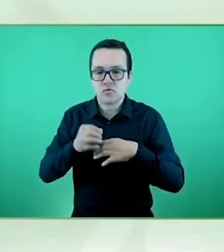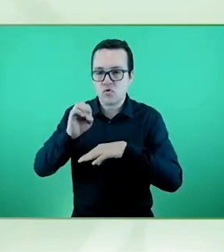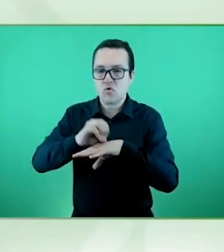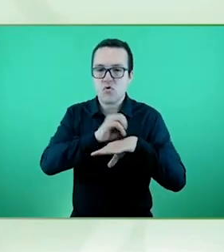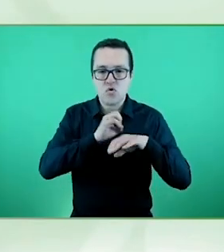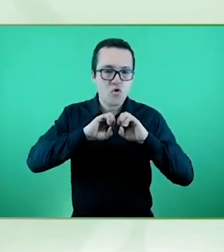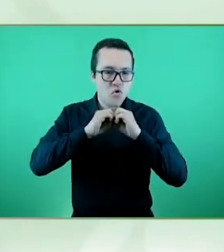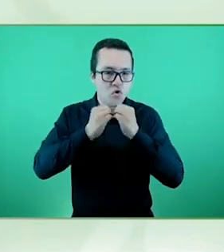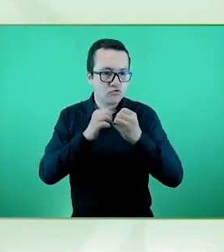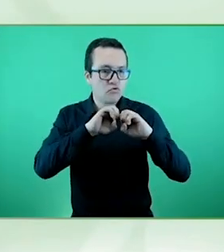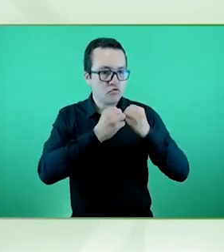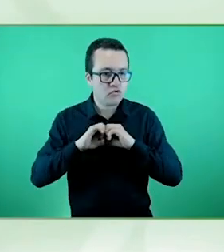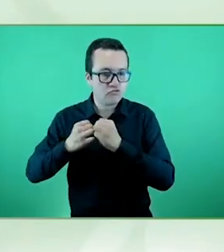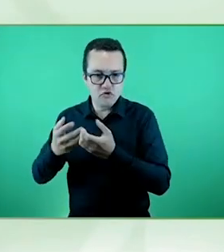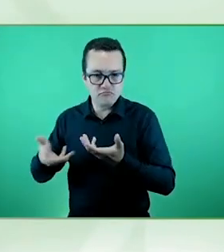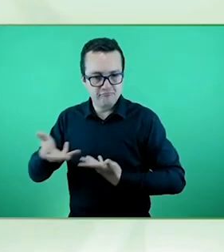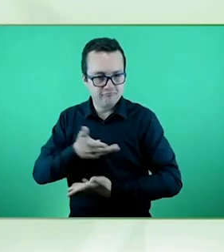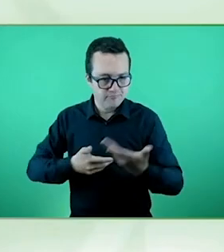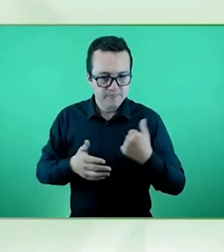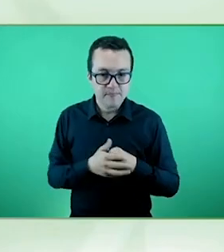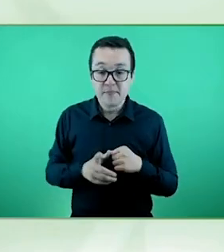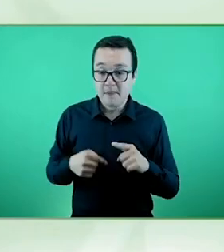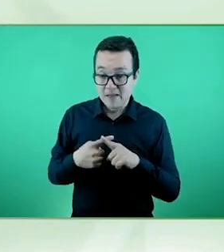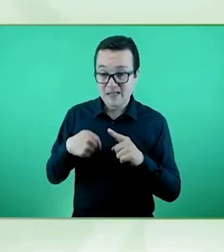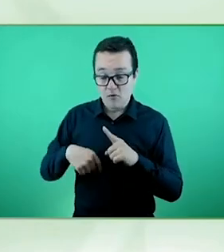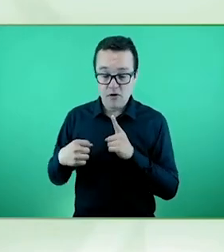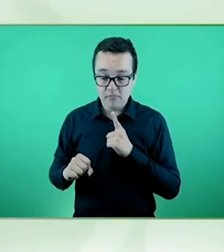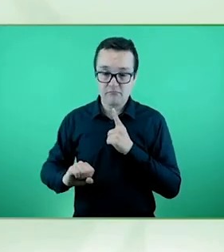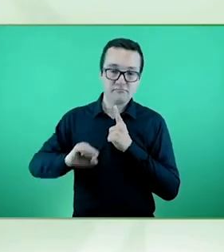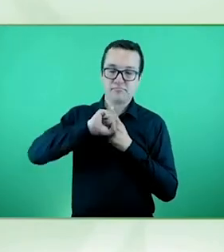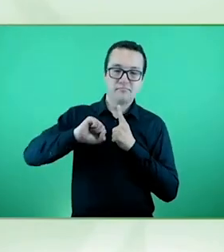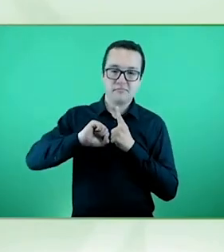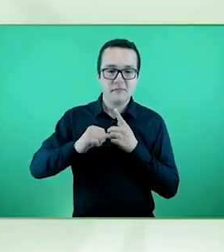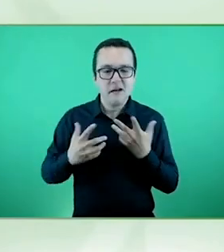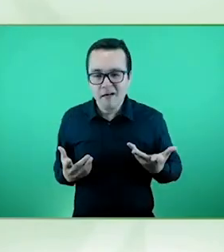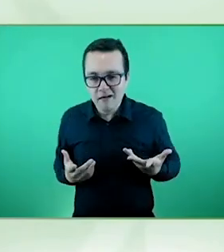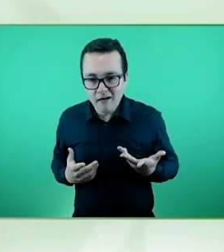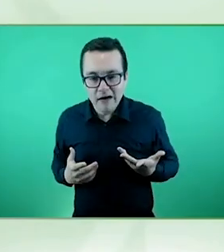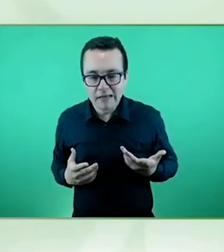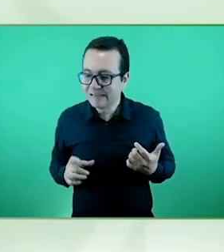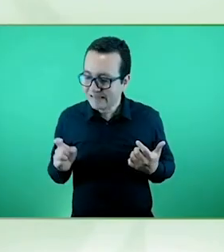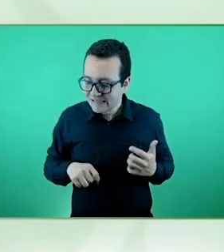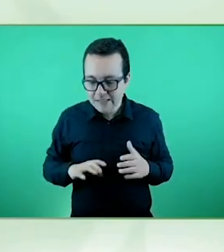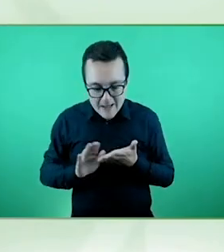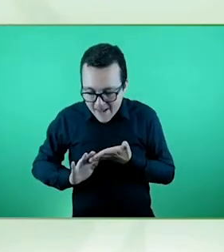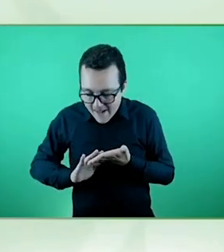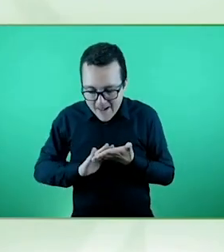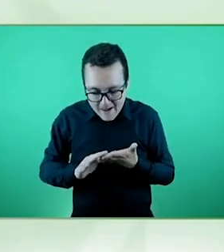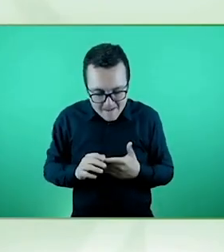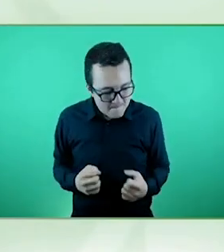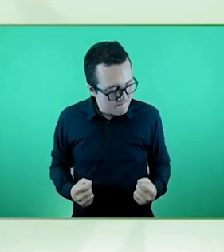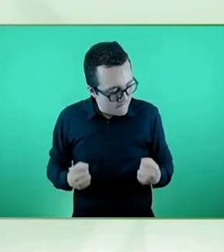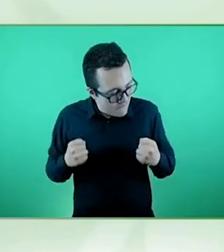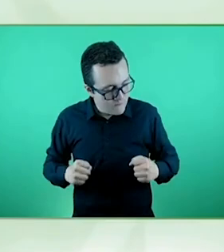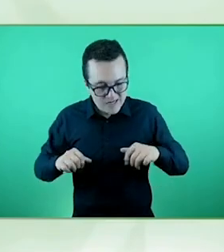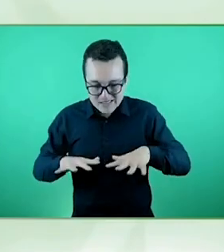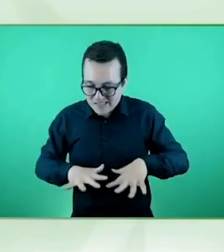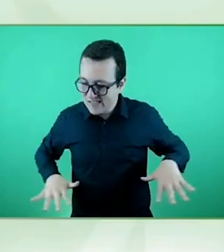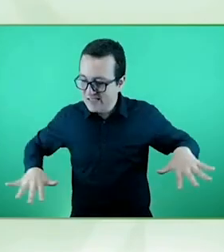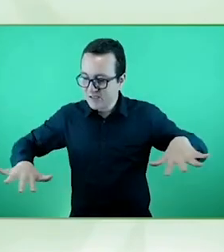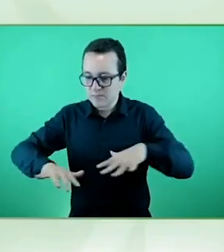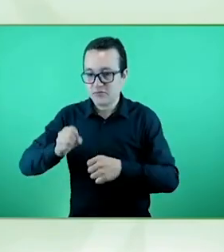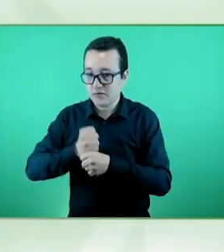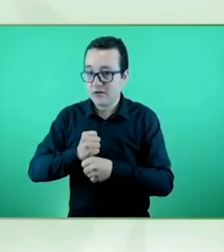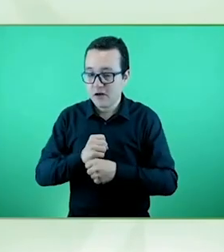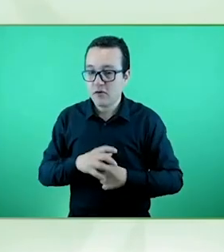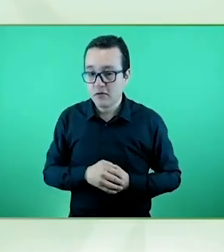tienen que ver con seguir fortaleciendo este espacio de trabajo que ya vamos para un tercer año. No es